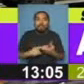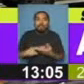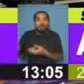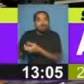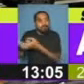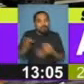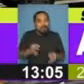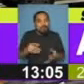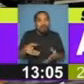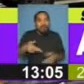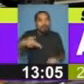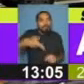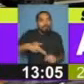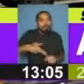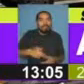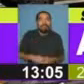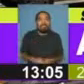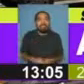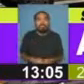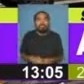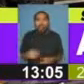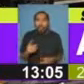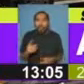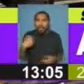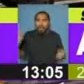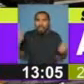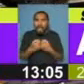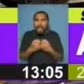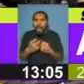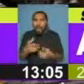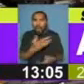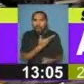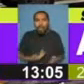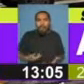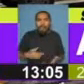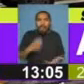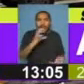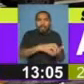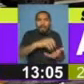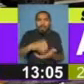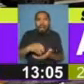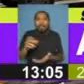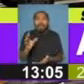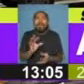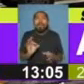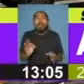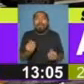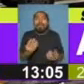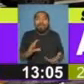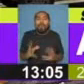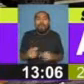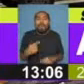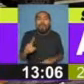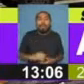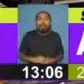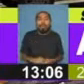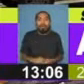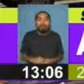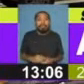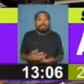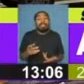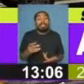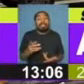tener graves inconvenientes. ¿Ya se sentaron a negociar con el gobierno las petroleras o esto todavía no ocurrió? Sé que ayer estuvieron